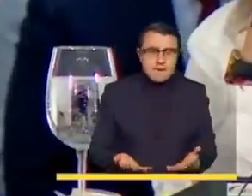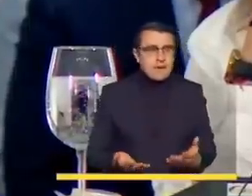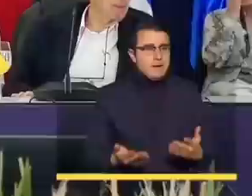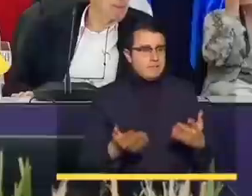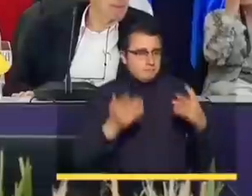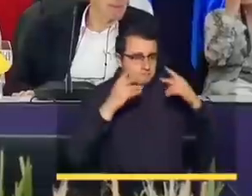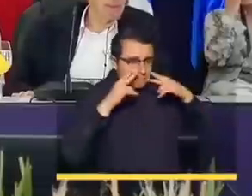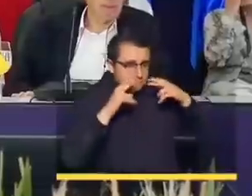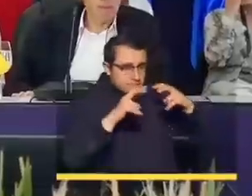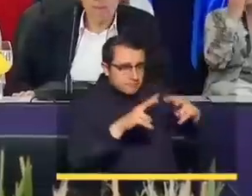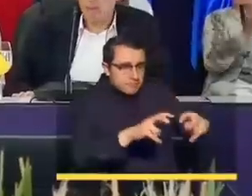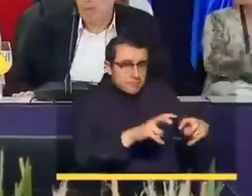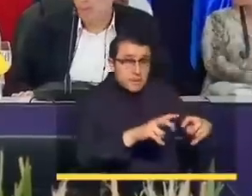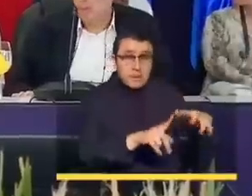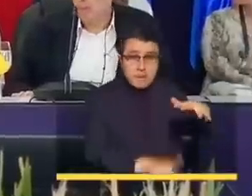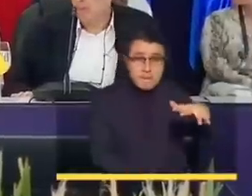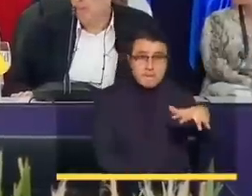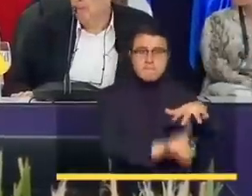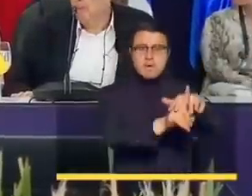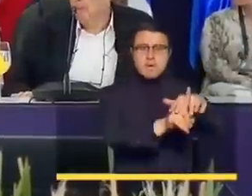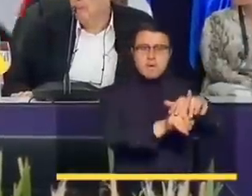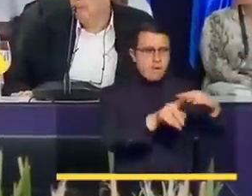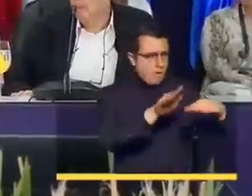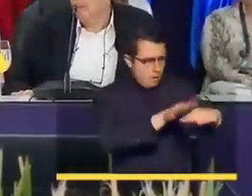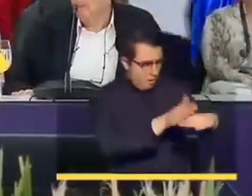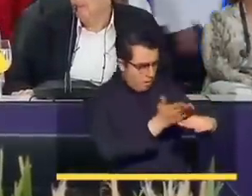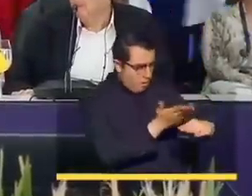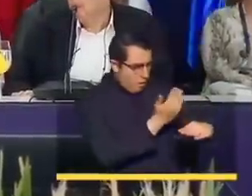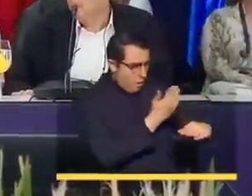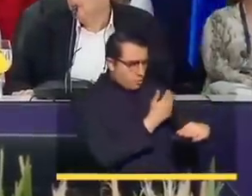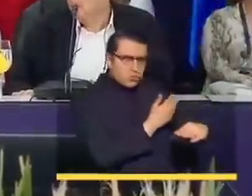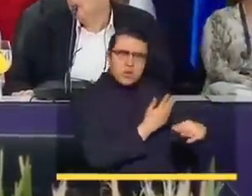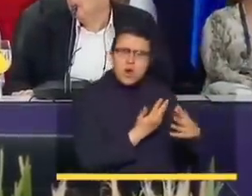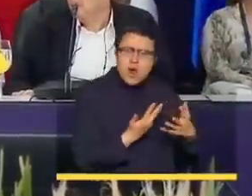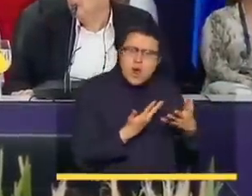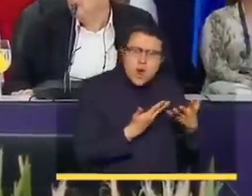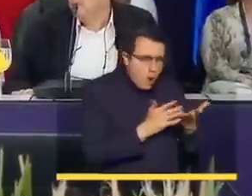causas con un nuevo criterio,